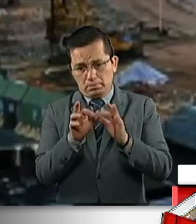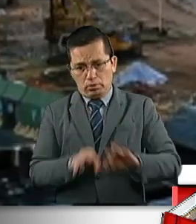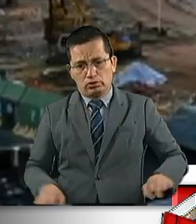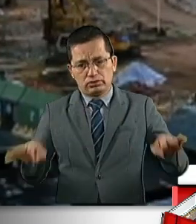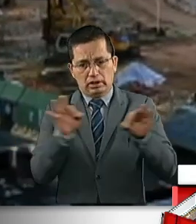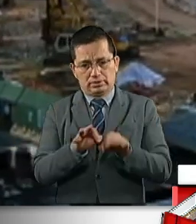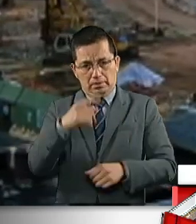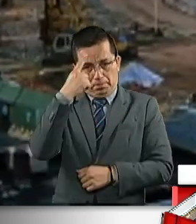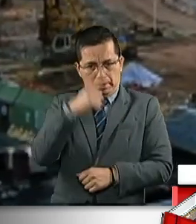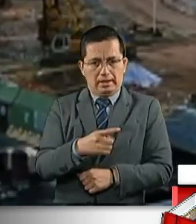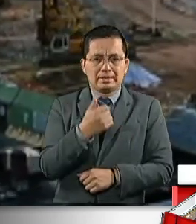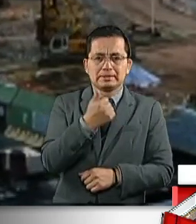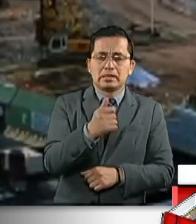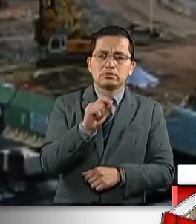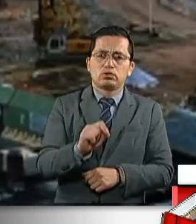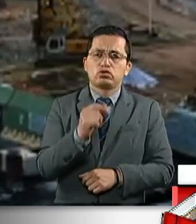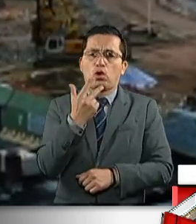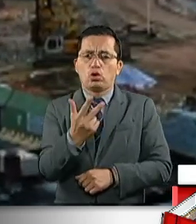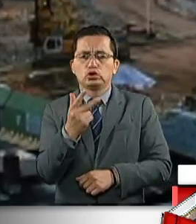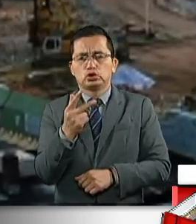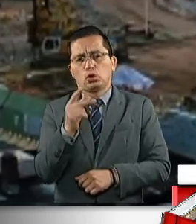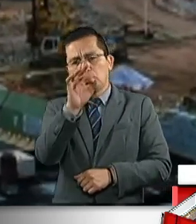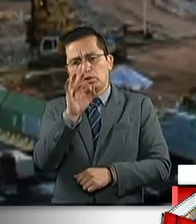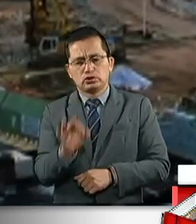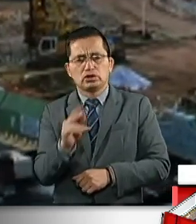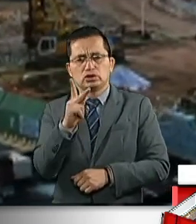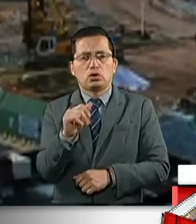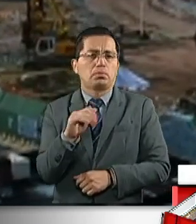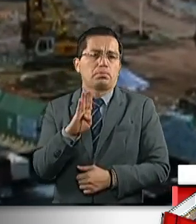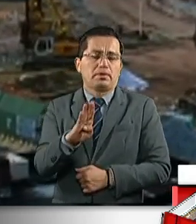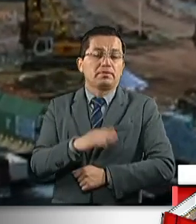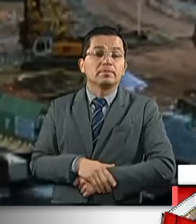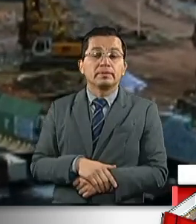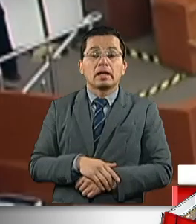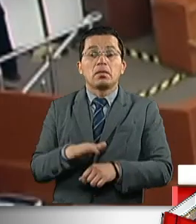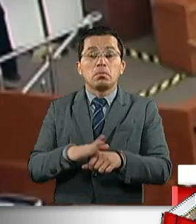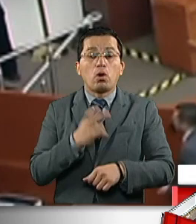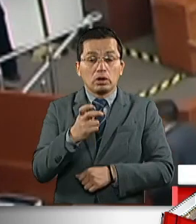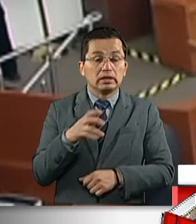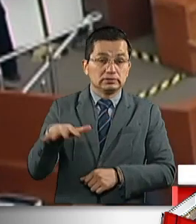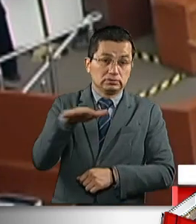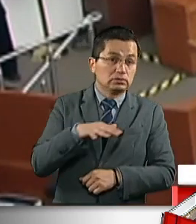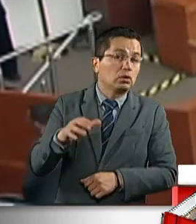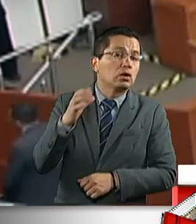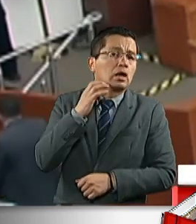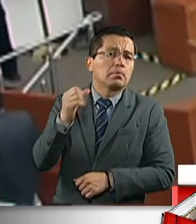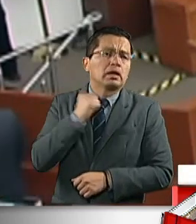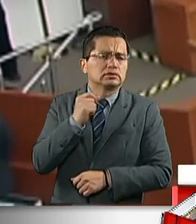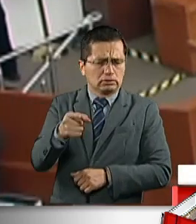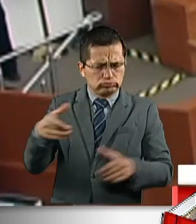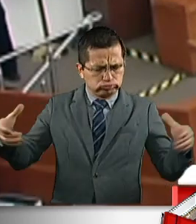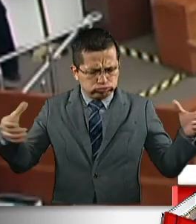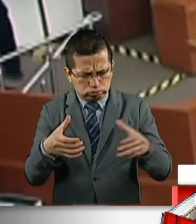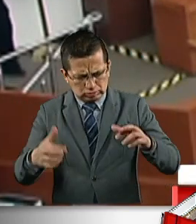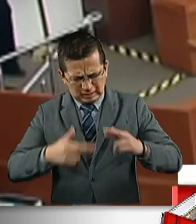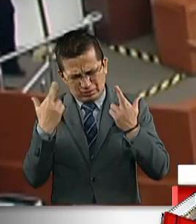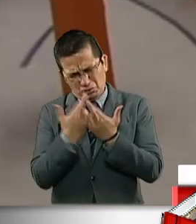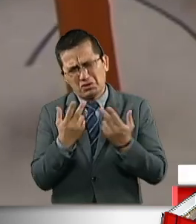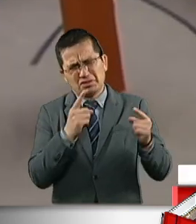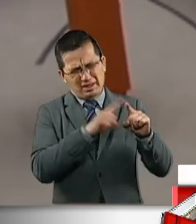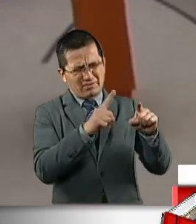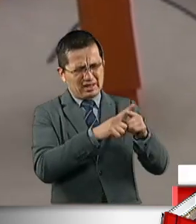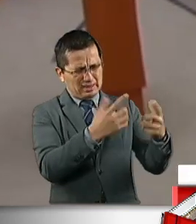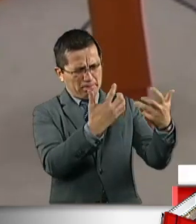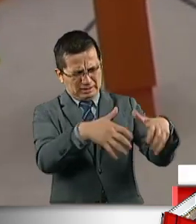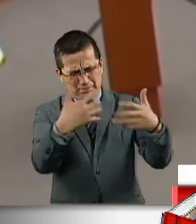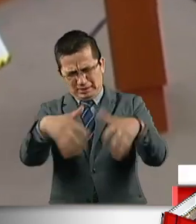al 6.8% del Producto Interno Bruto, en el Senado de la República, representantes empresariales de este sector plantearon la